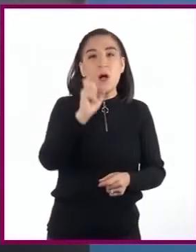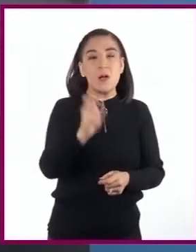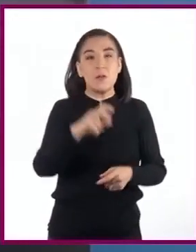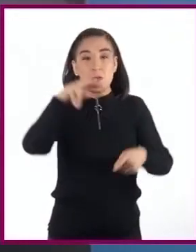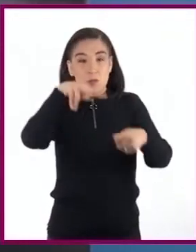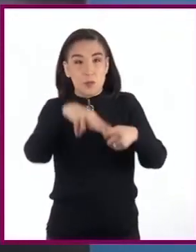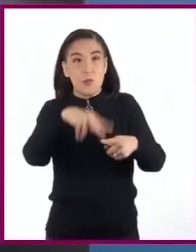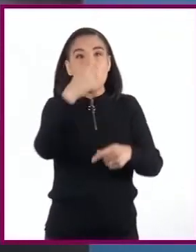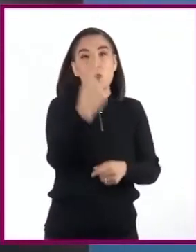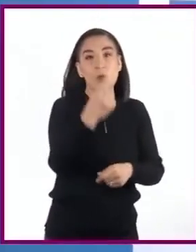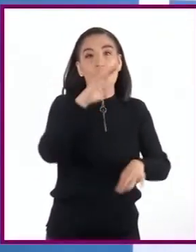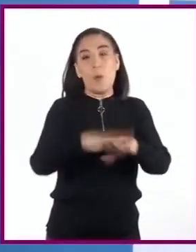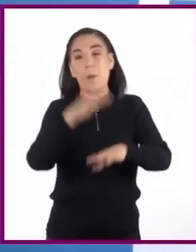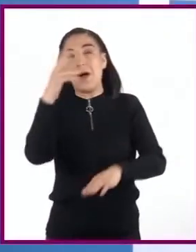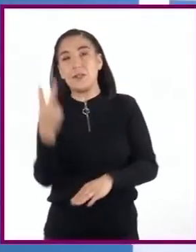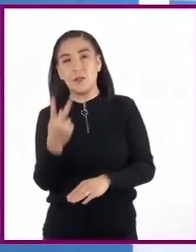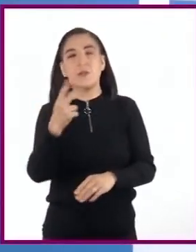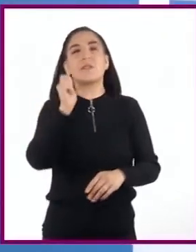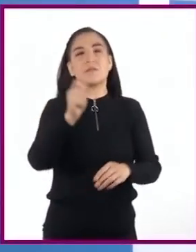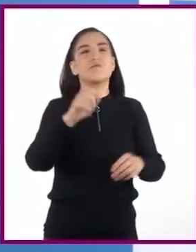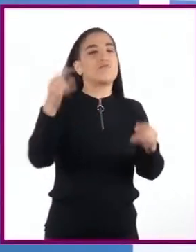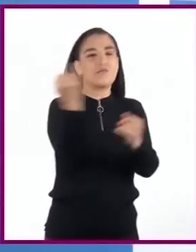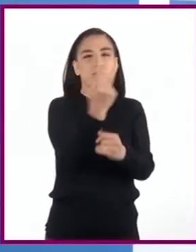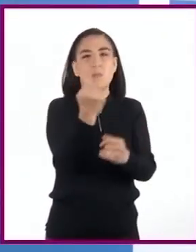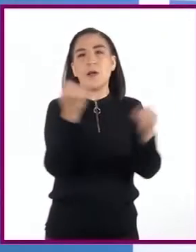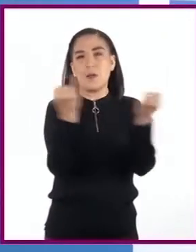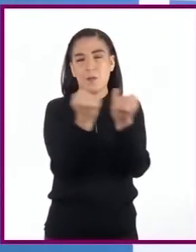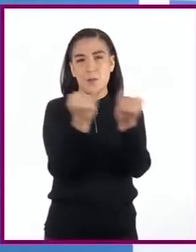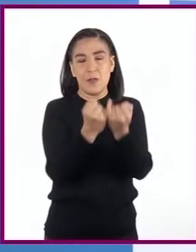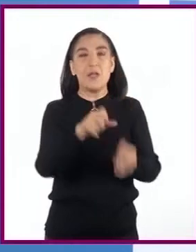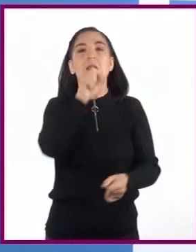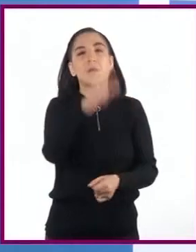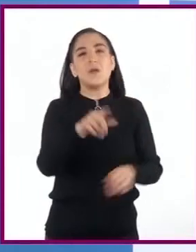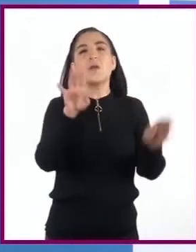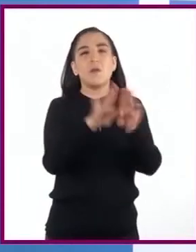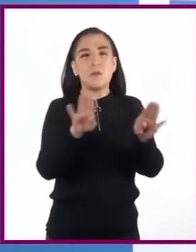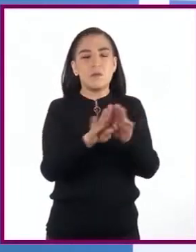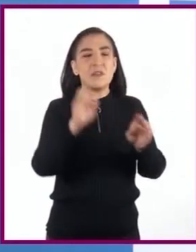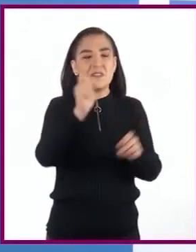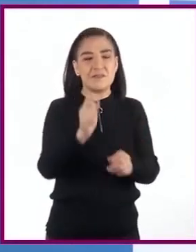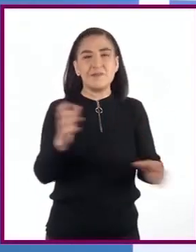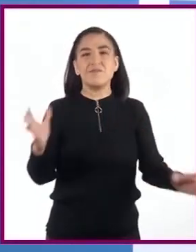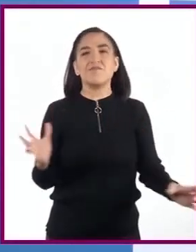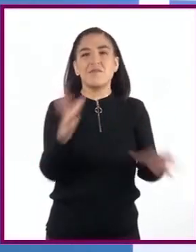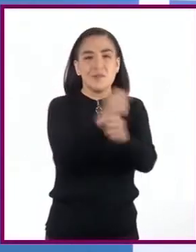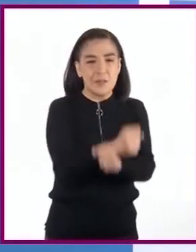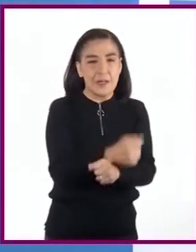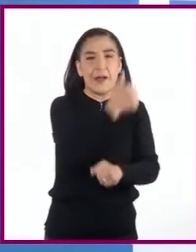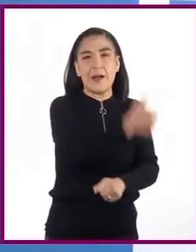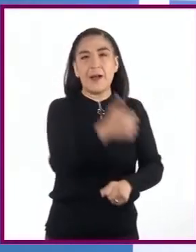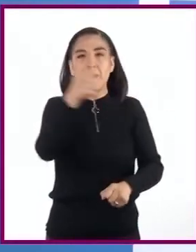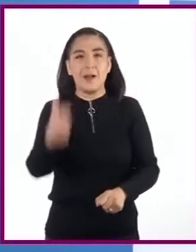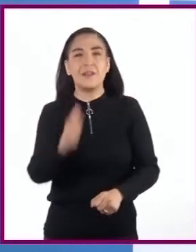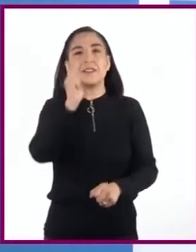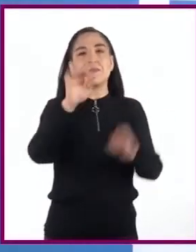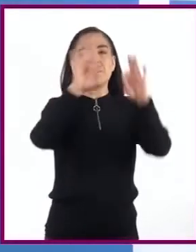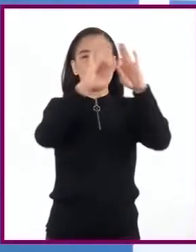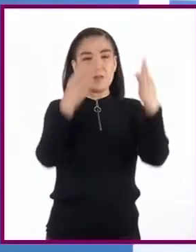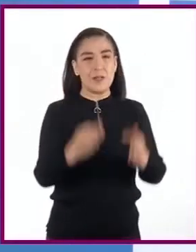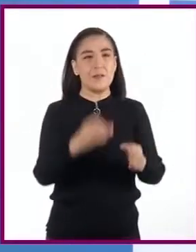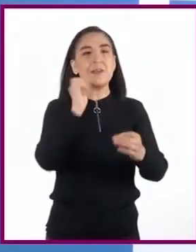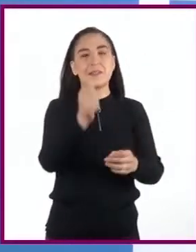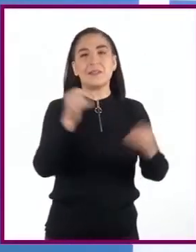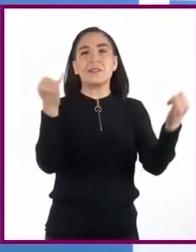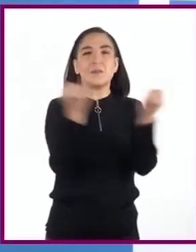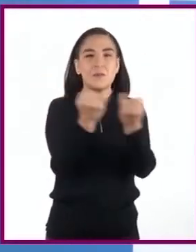triángulos son congruentes. También daremos sentido y significado a la relación de congruencia que se establece entre dos figuras geométricas